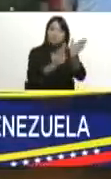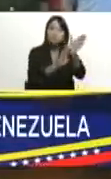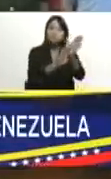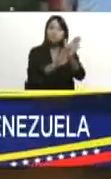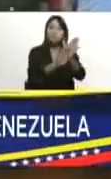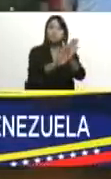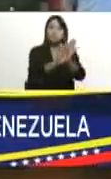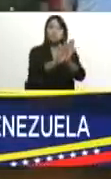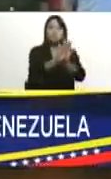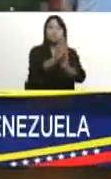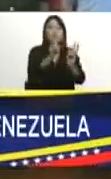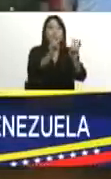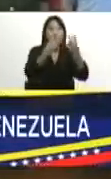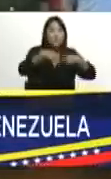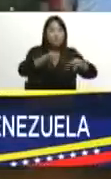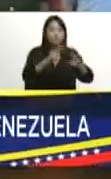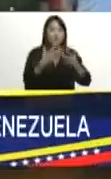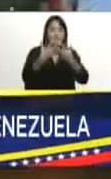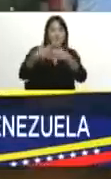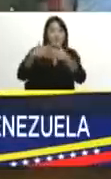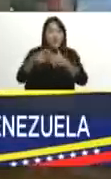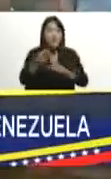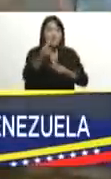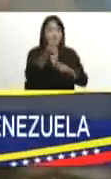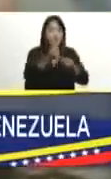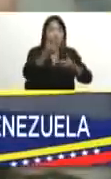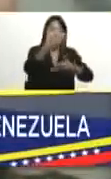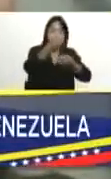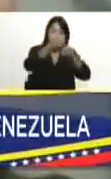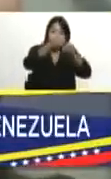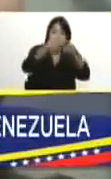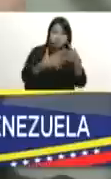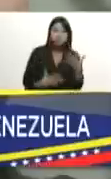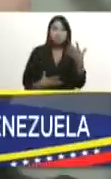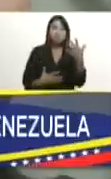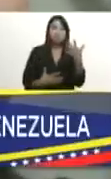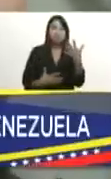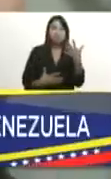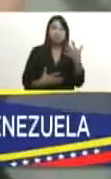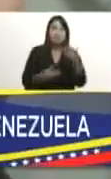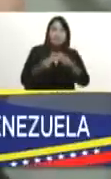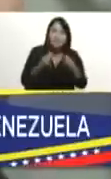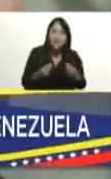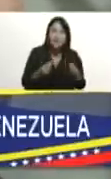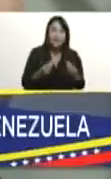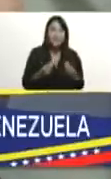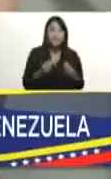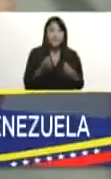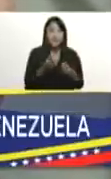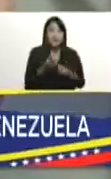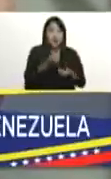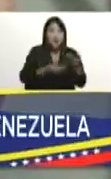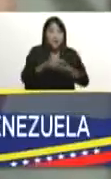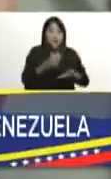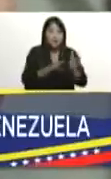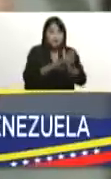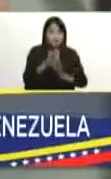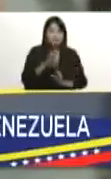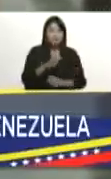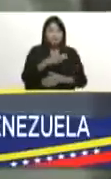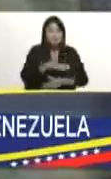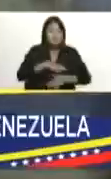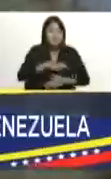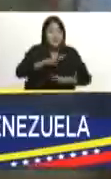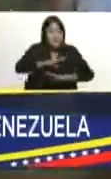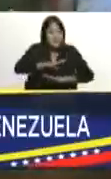de un nuevo modelo productivo diversificado que nos encamine hacia la restitución del estado de bienestar